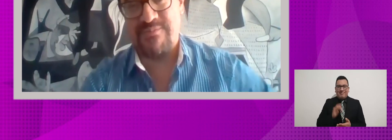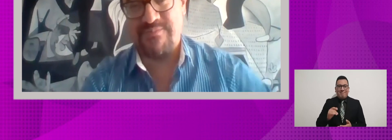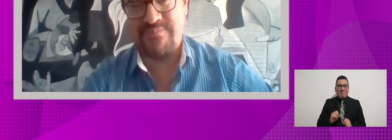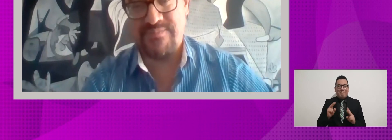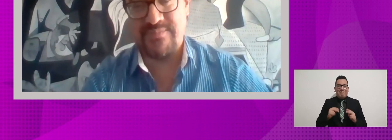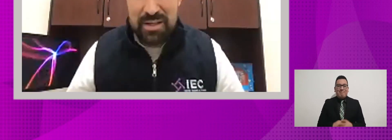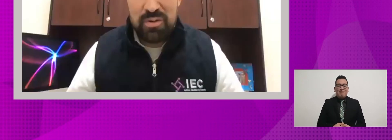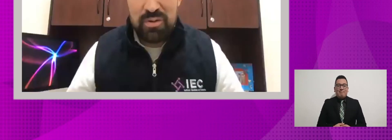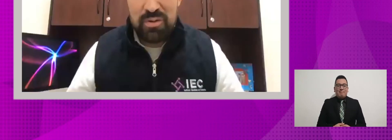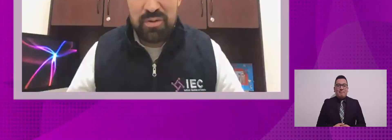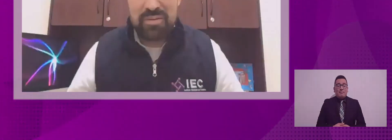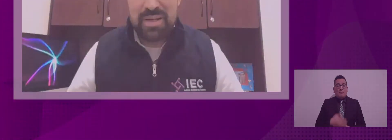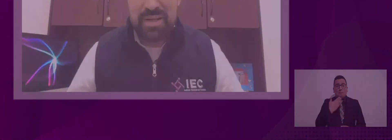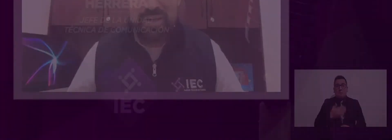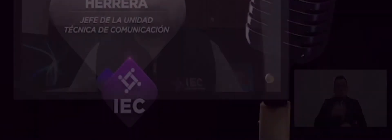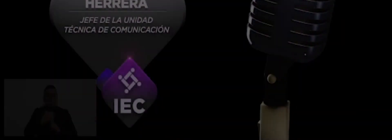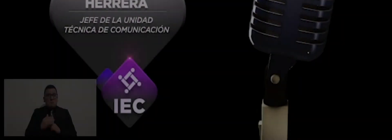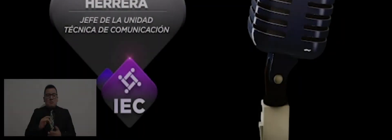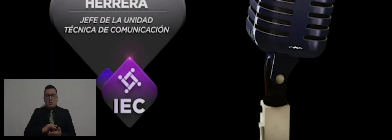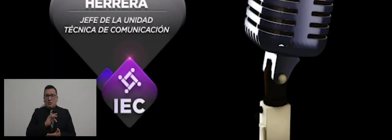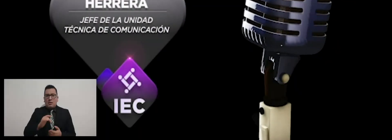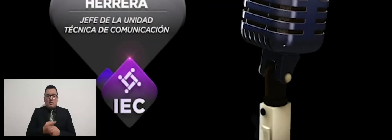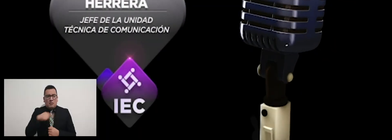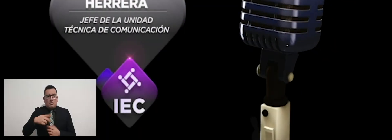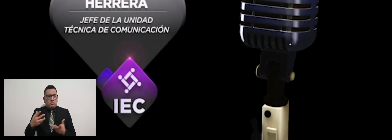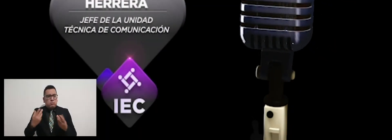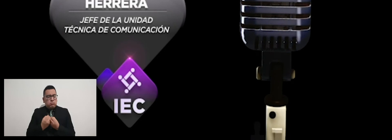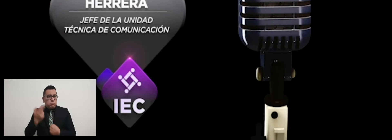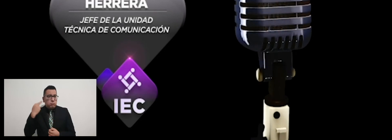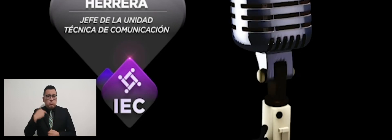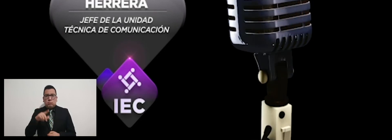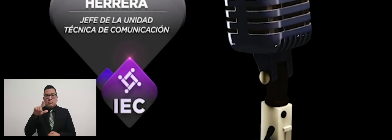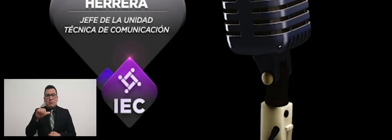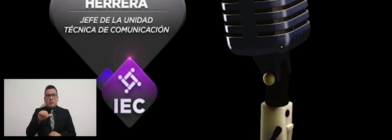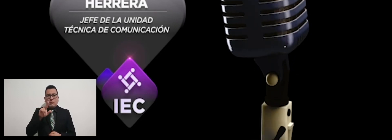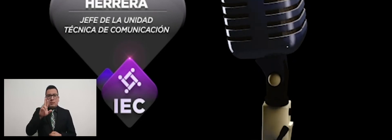todos. Gracias, Arturo. Hasta luego. Gracias. Y bueno, fue todo. Muchísimas gracias por